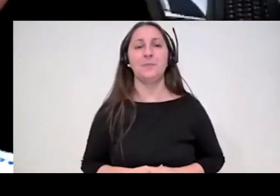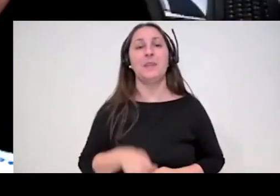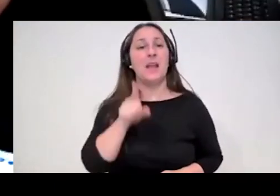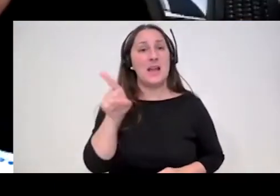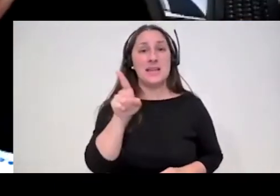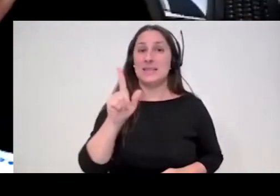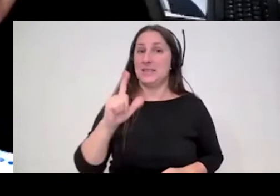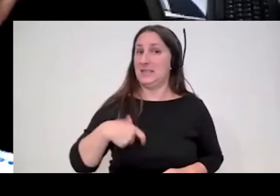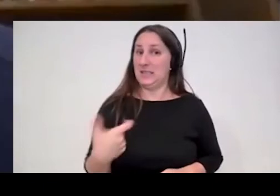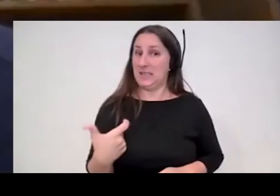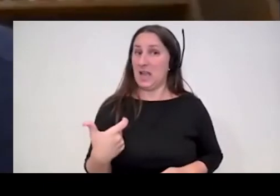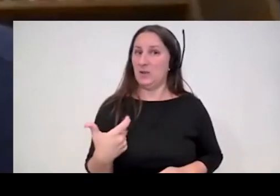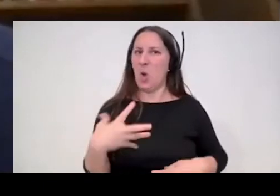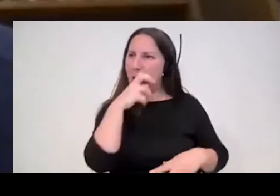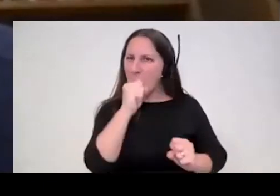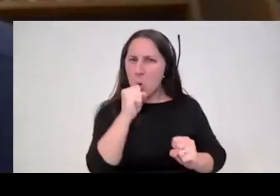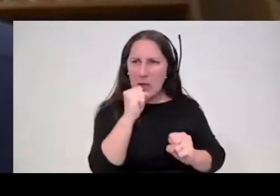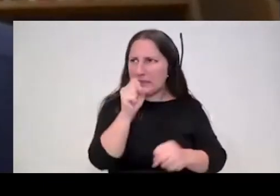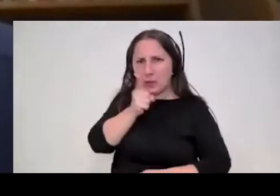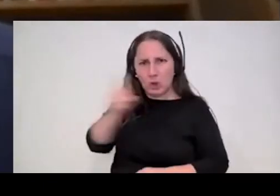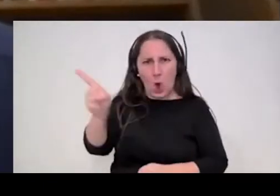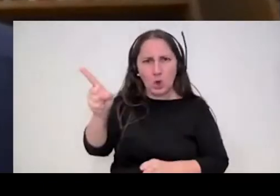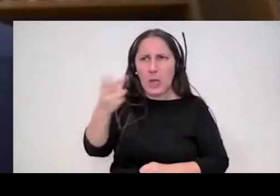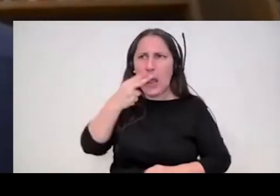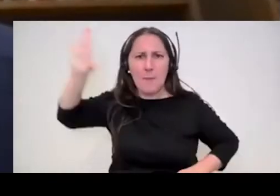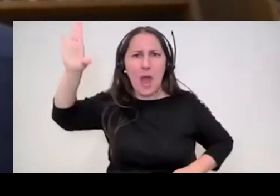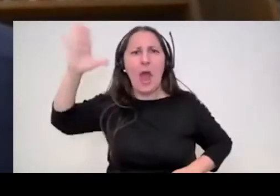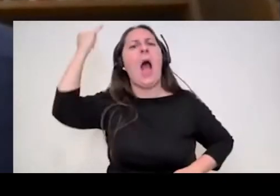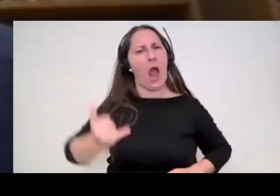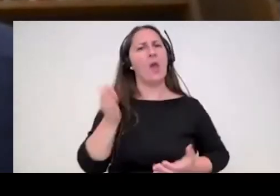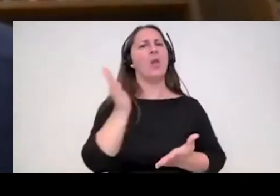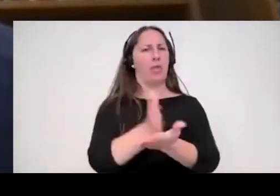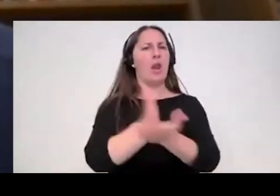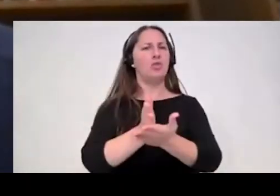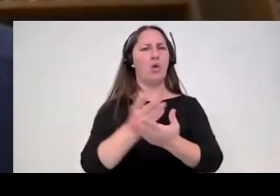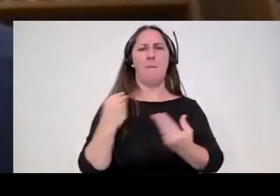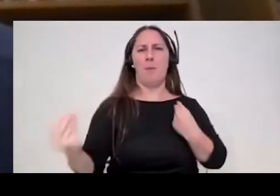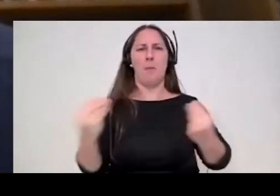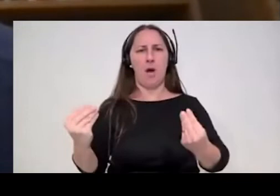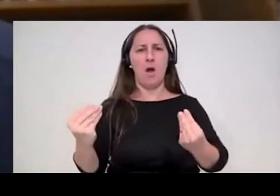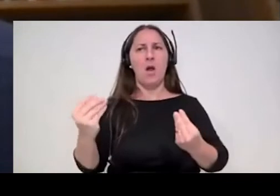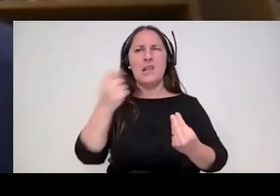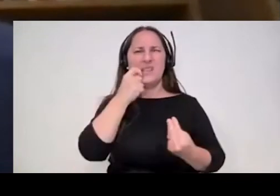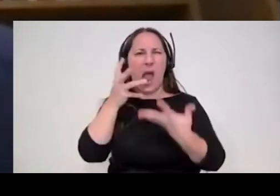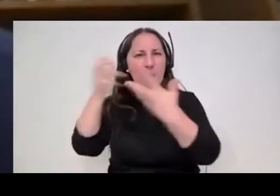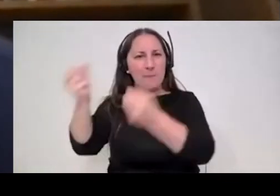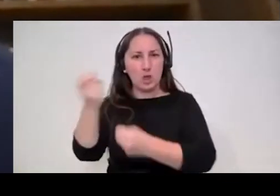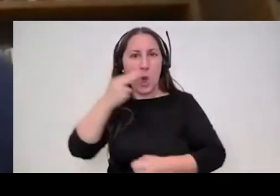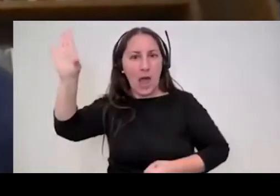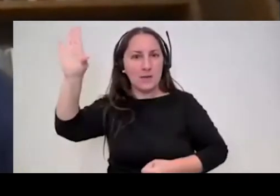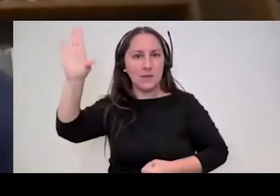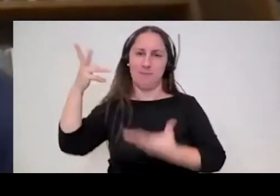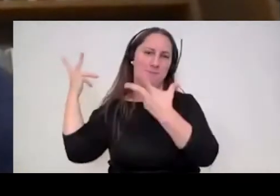fue parte de la resistencia, tiene determinados derechos de representación. Si fue colaboracionista, no los tiene.